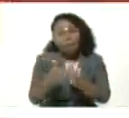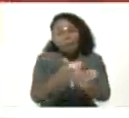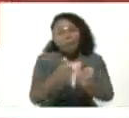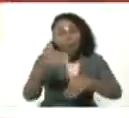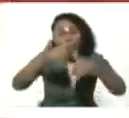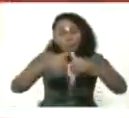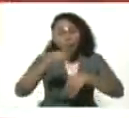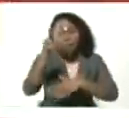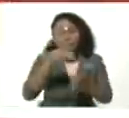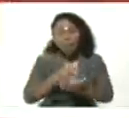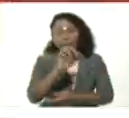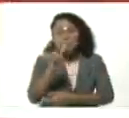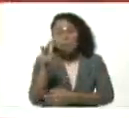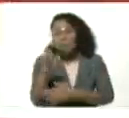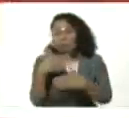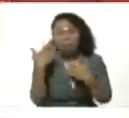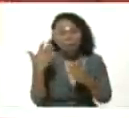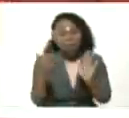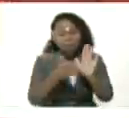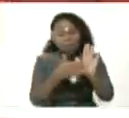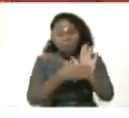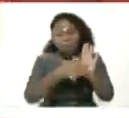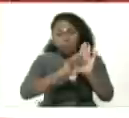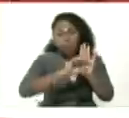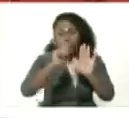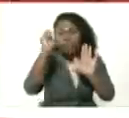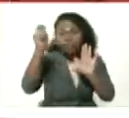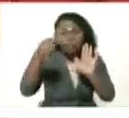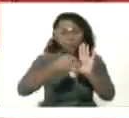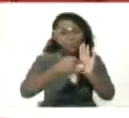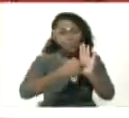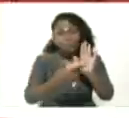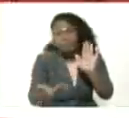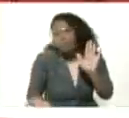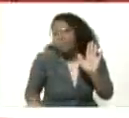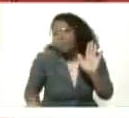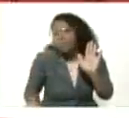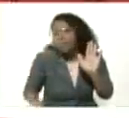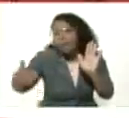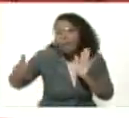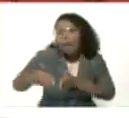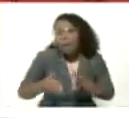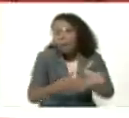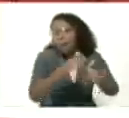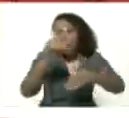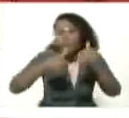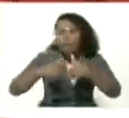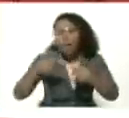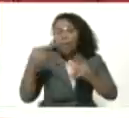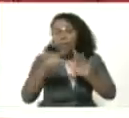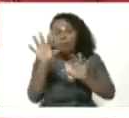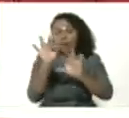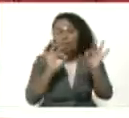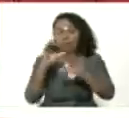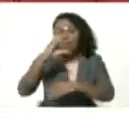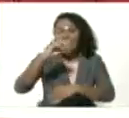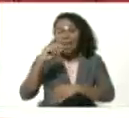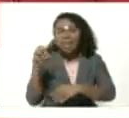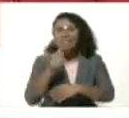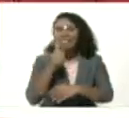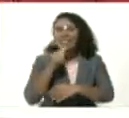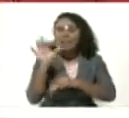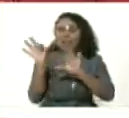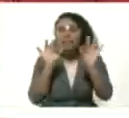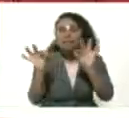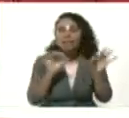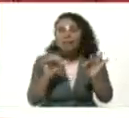2024. Aquí está. Esa es la ruta electoral. Ese se eligió un CNE. ¿Quién eligió ese CNE?